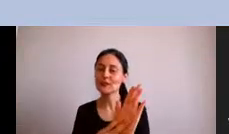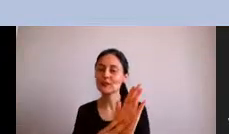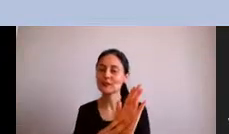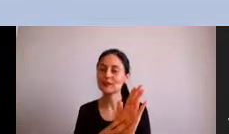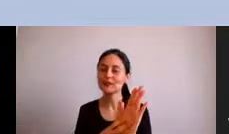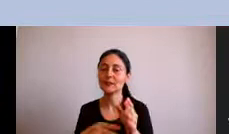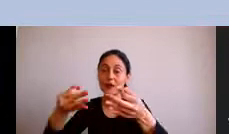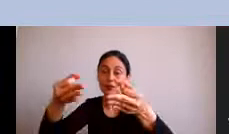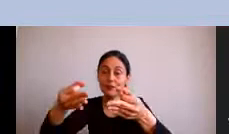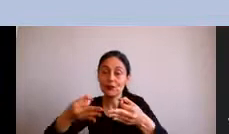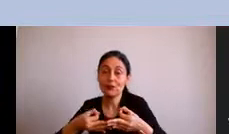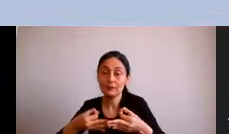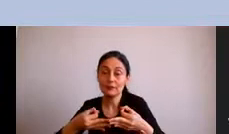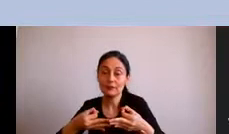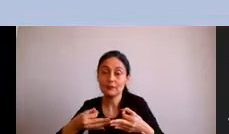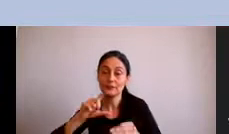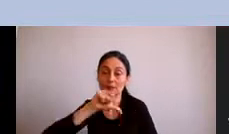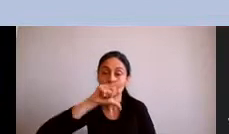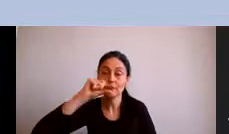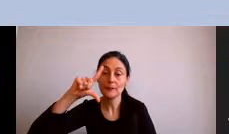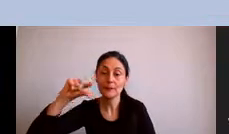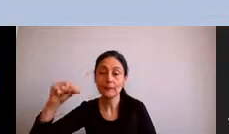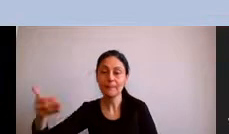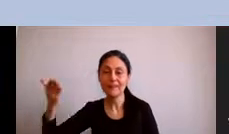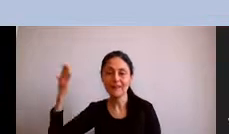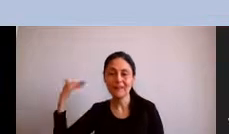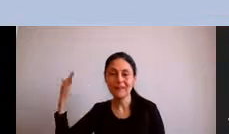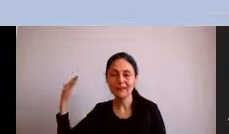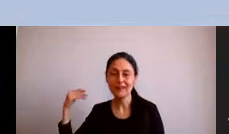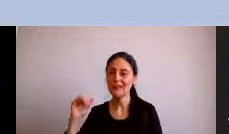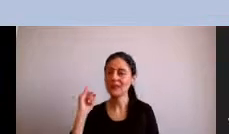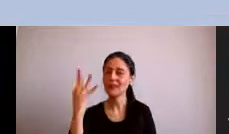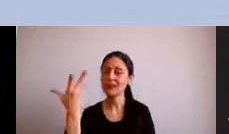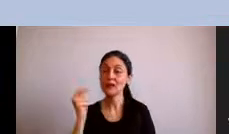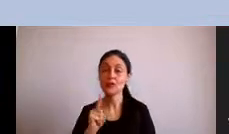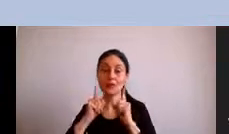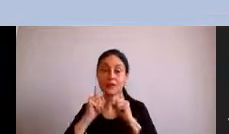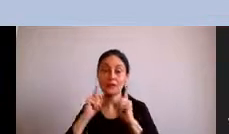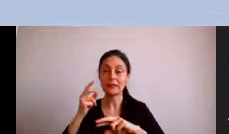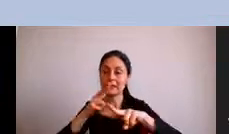estadística del día de ayer del número de exámenes realizados, ¿ya?